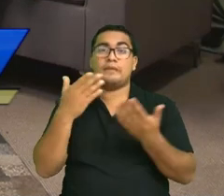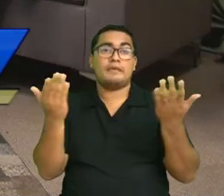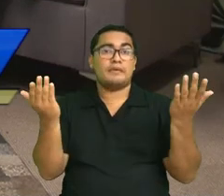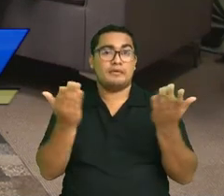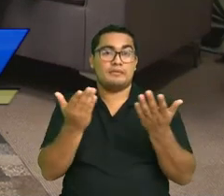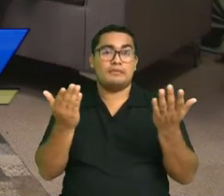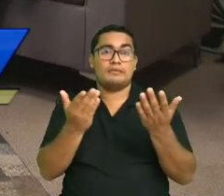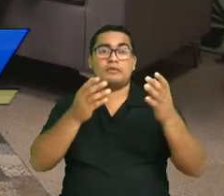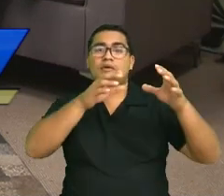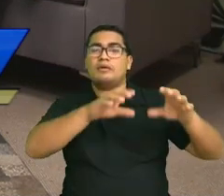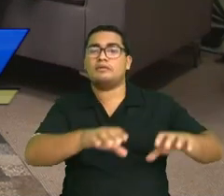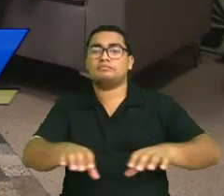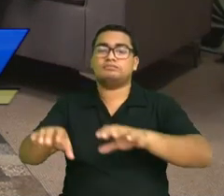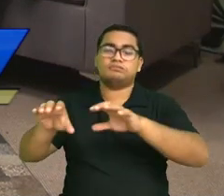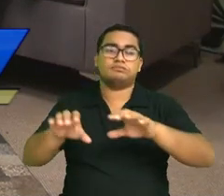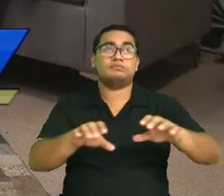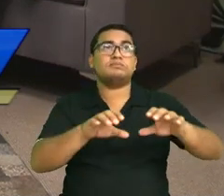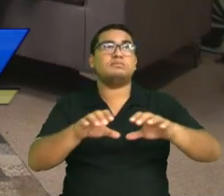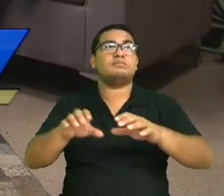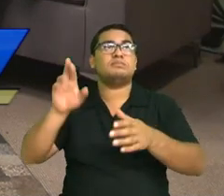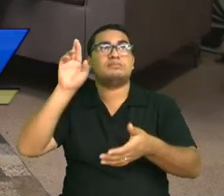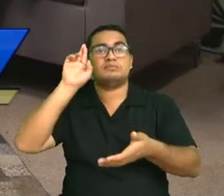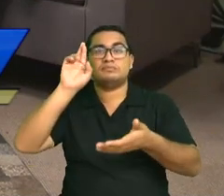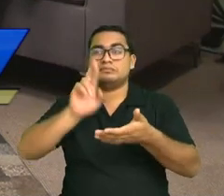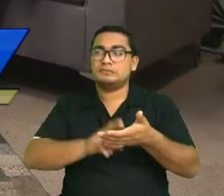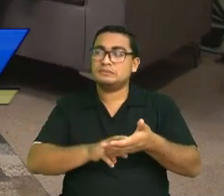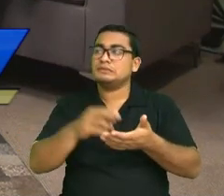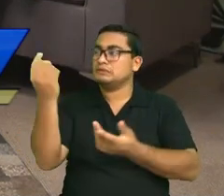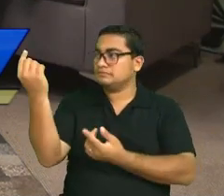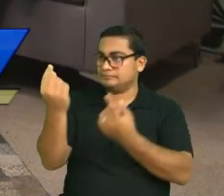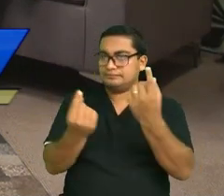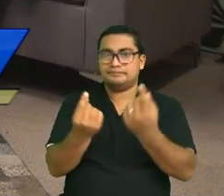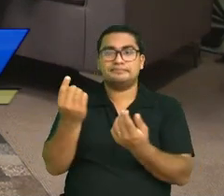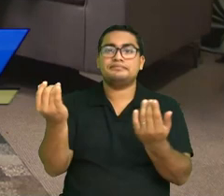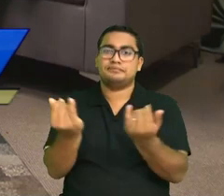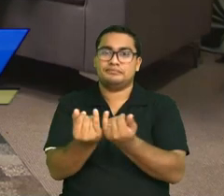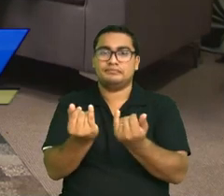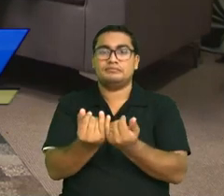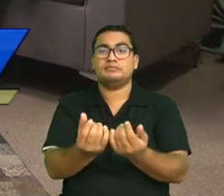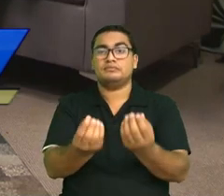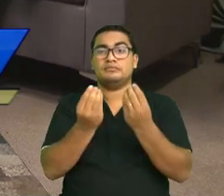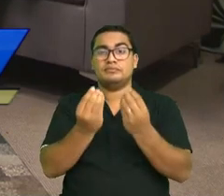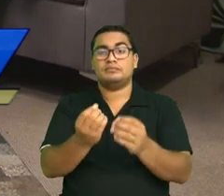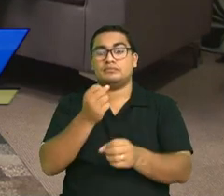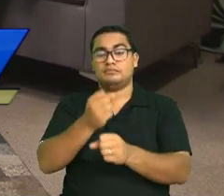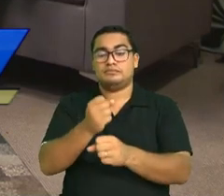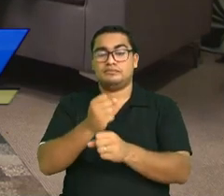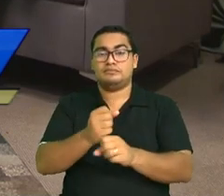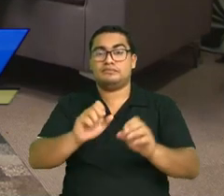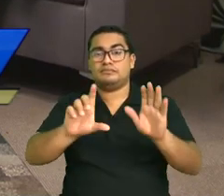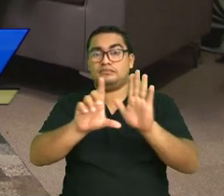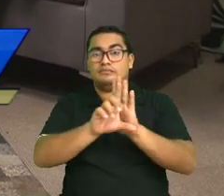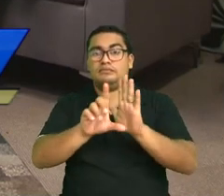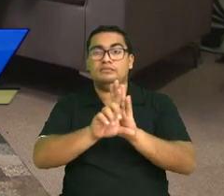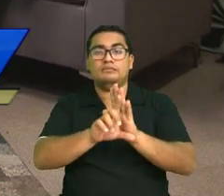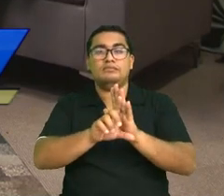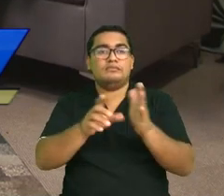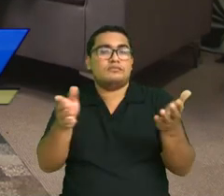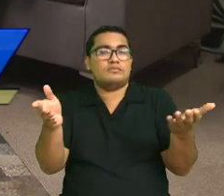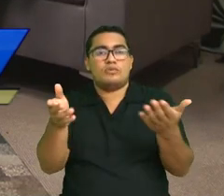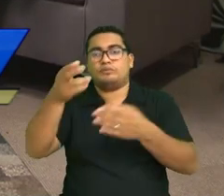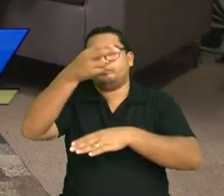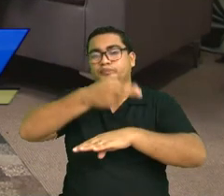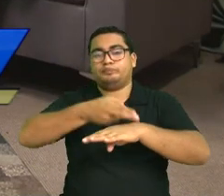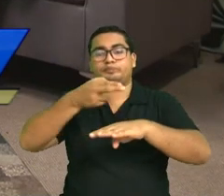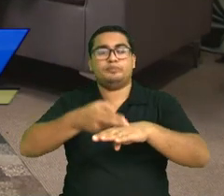solamente un acto de conmemoración, vengan y aquí celebramos. También hay mucho trabajo legislativo a nivel de regulaciones, normas, leyes.